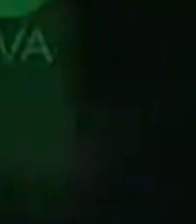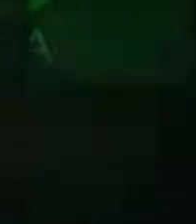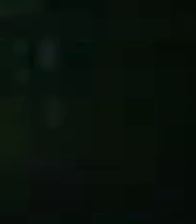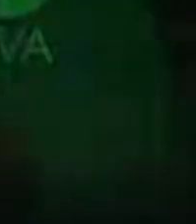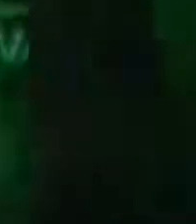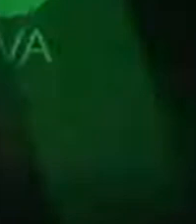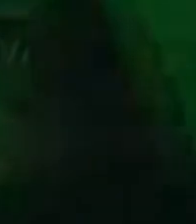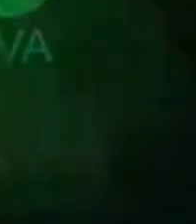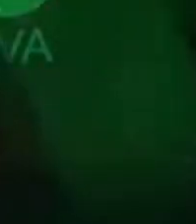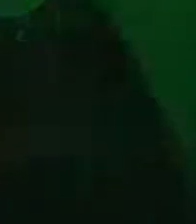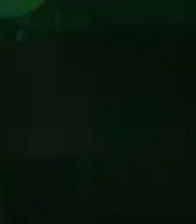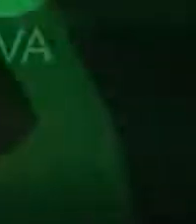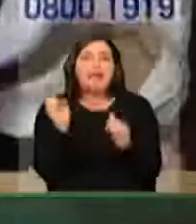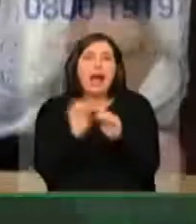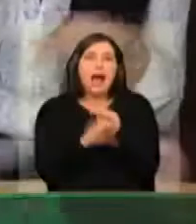Amplio.